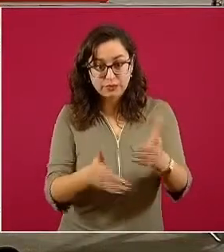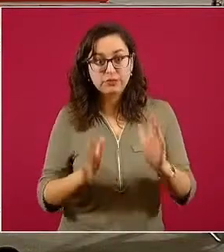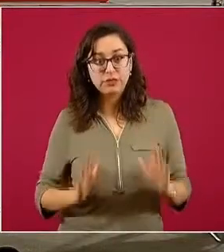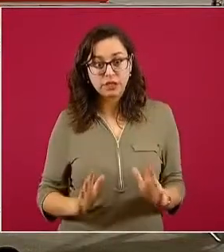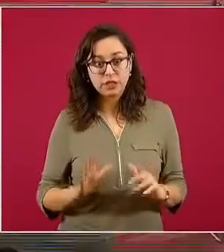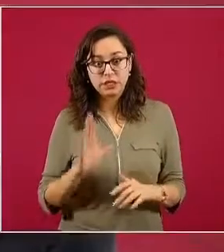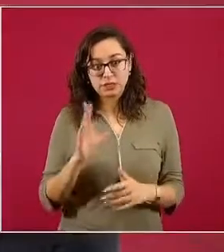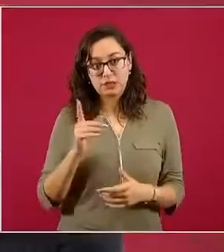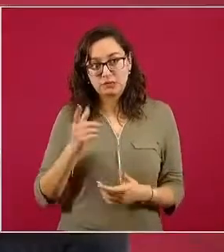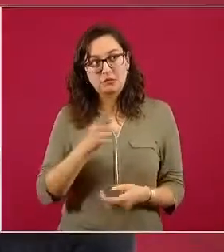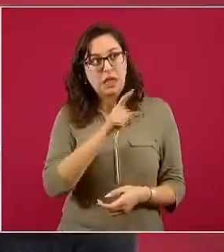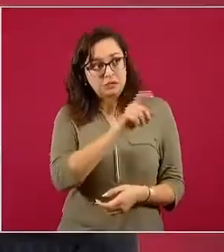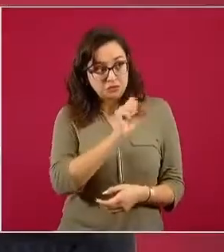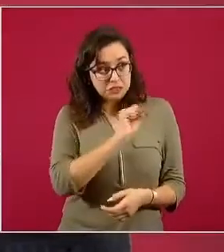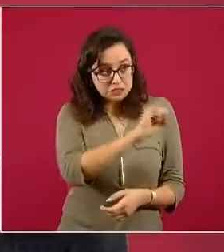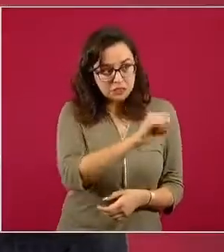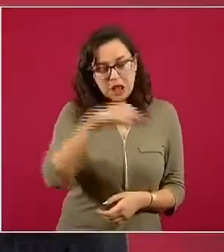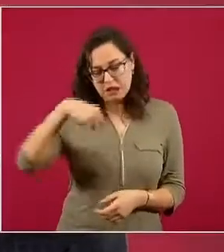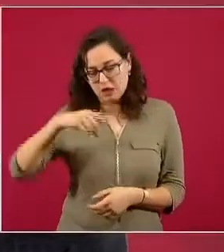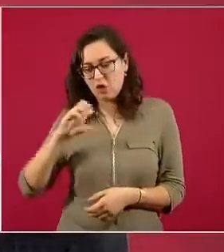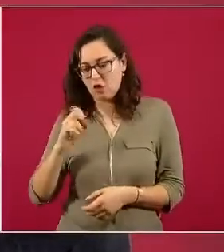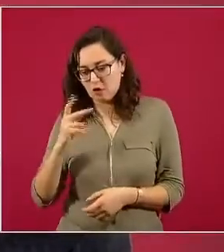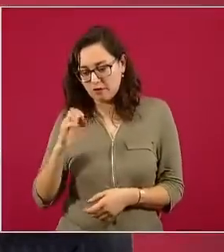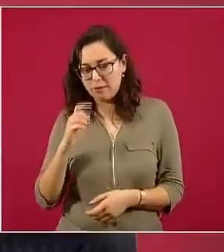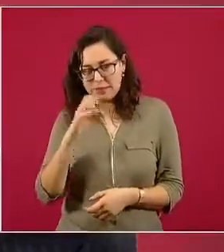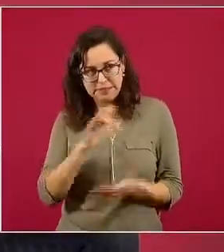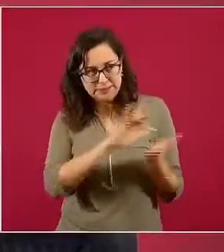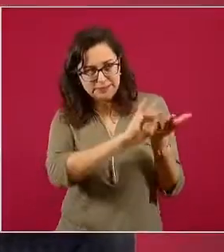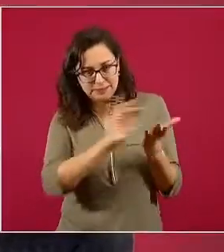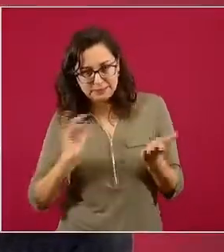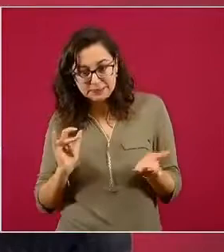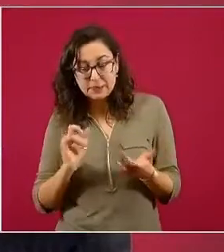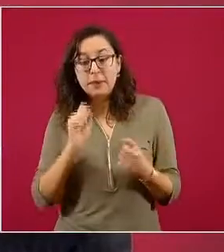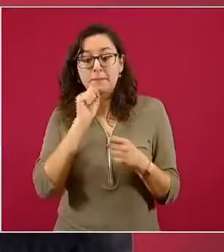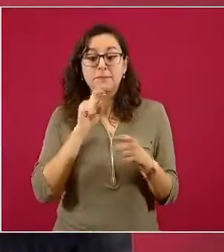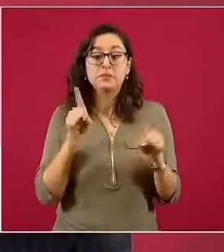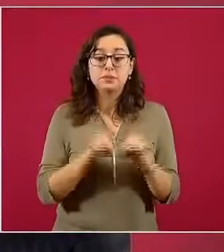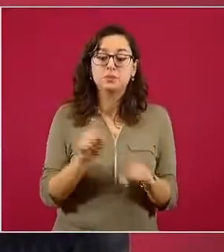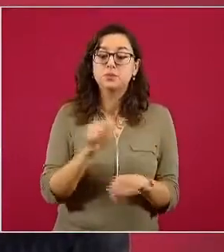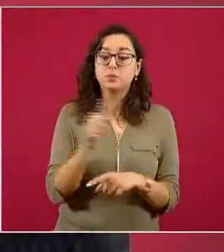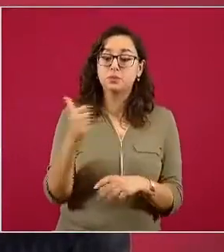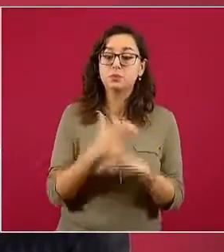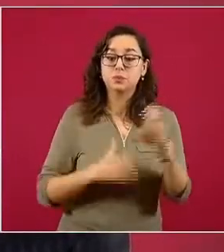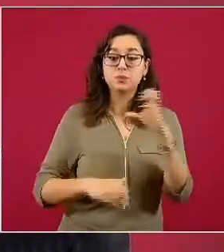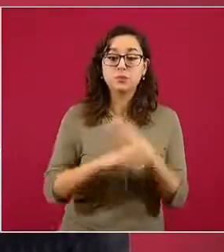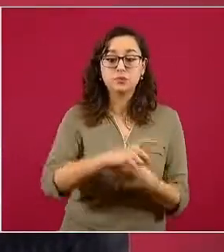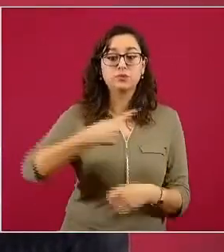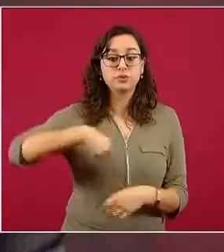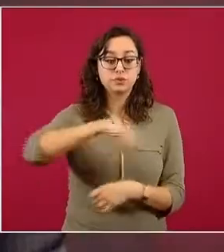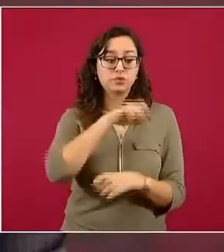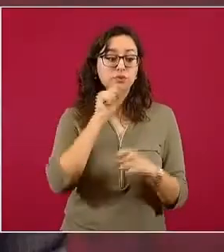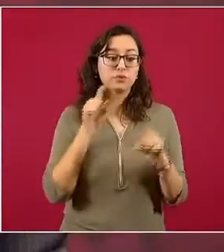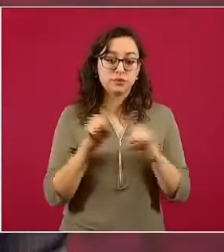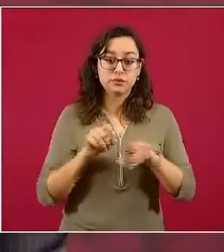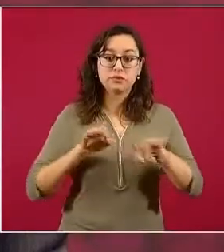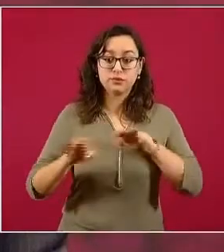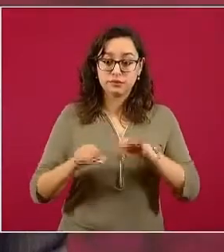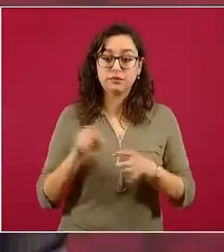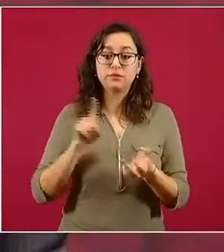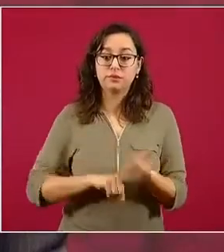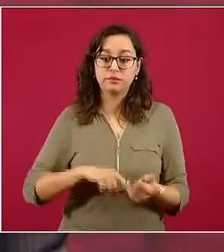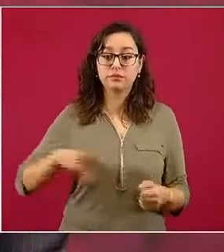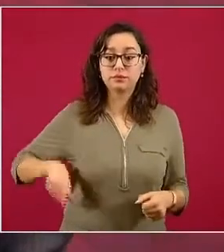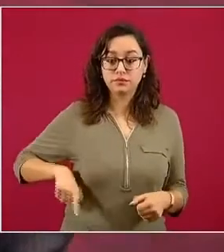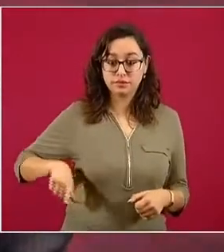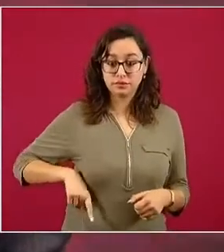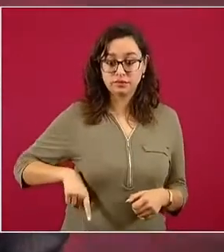proceso en COFEPRIS. Otro elemento que también estamos trabajando y estamos teniendo conversaciones con funcionarias y funcionarios técnicos del gobierno de